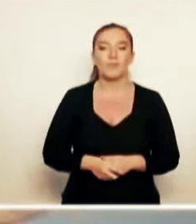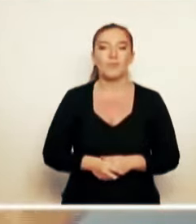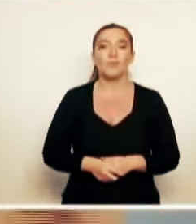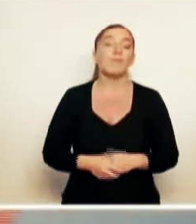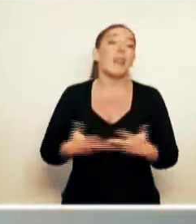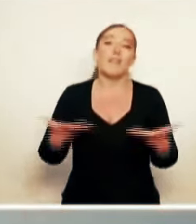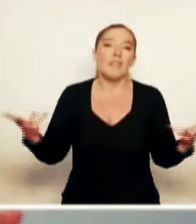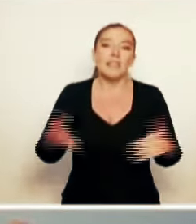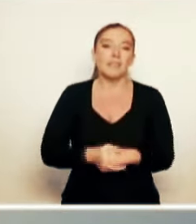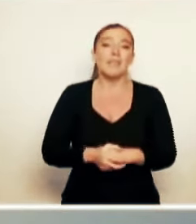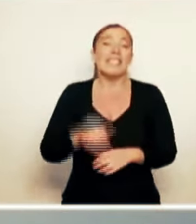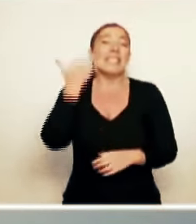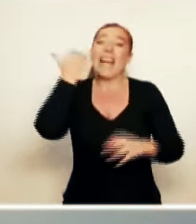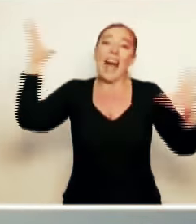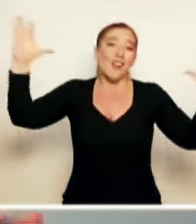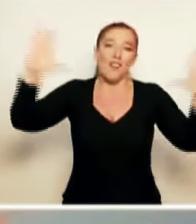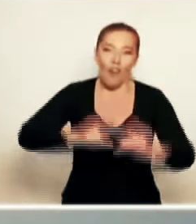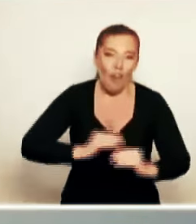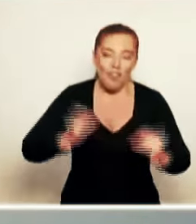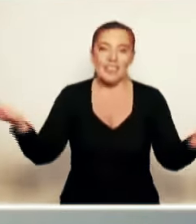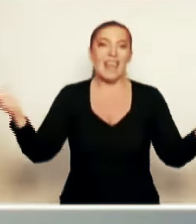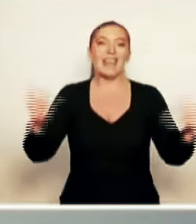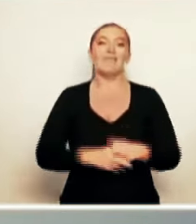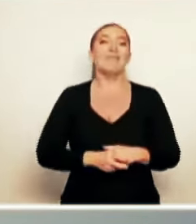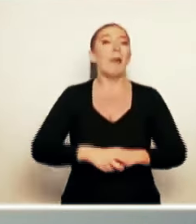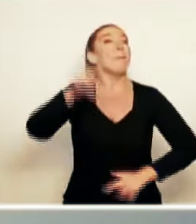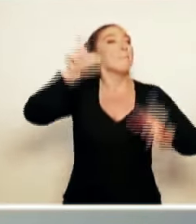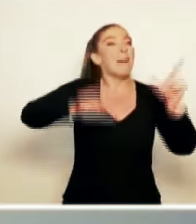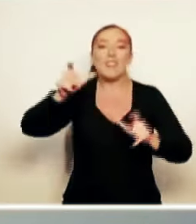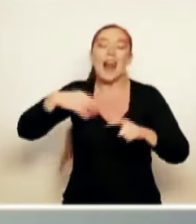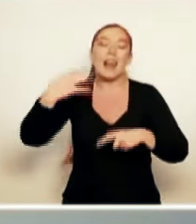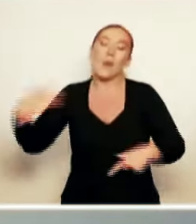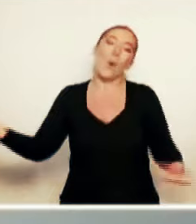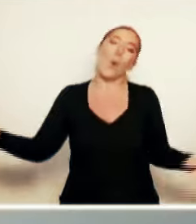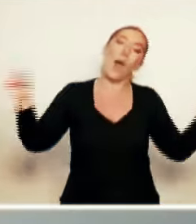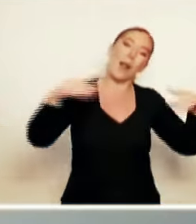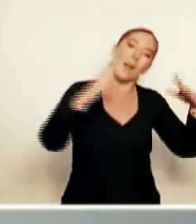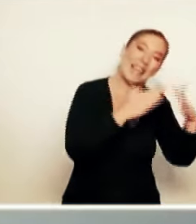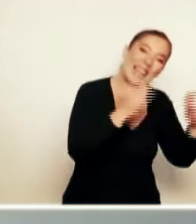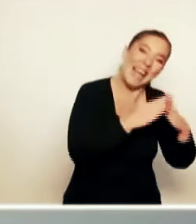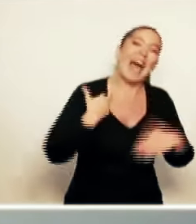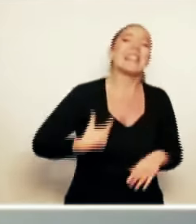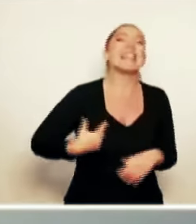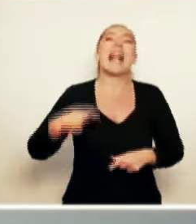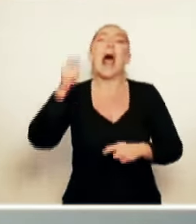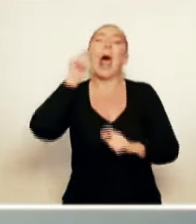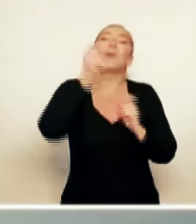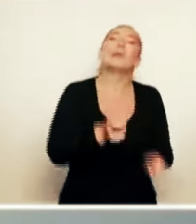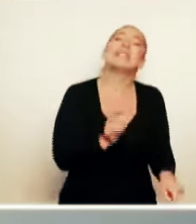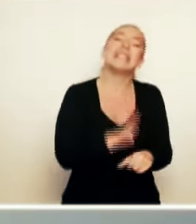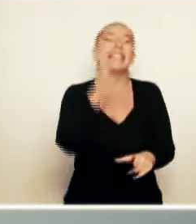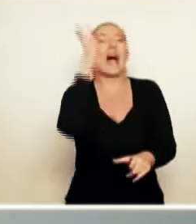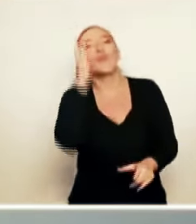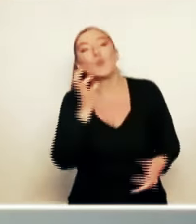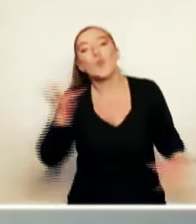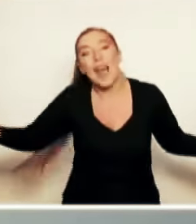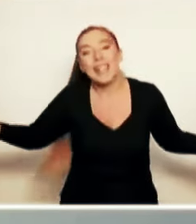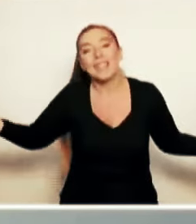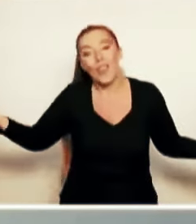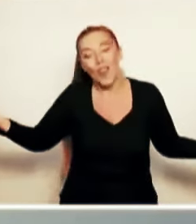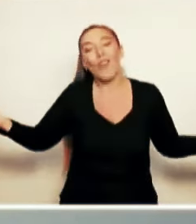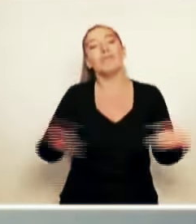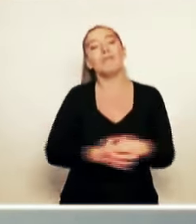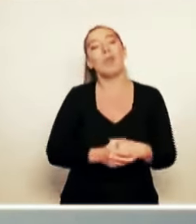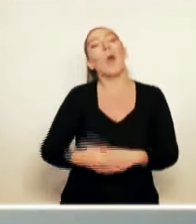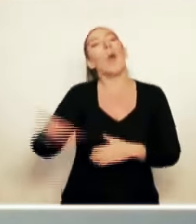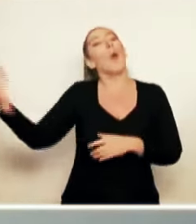en fin, se ha hecho de noche, la gente tiene que volver a la casa, las visitas tienen sueño, así que como las